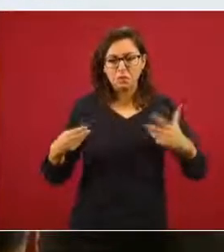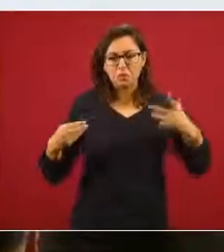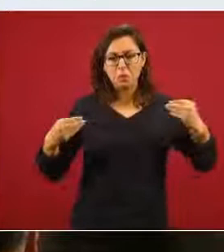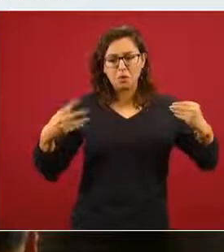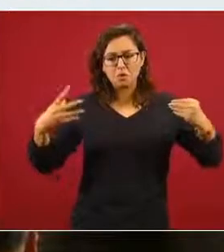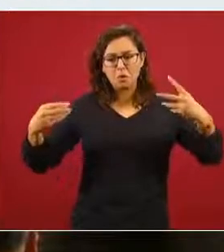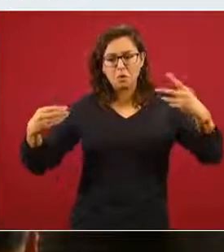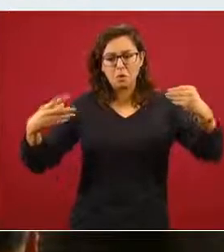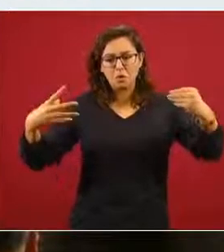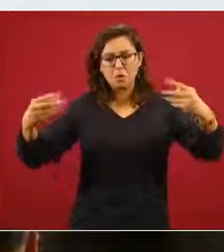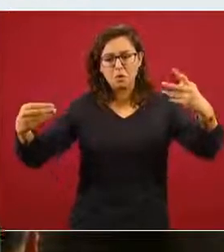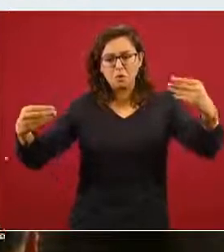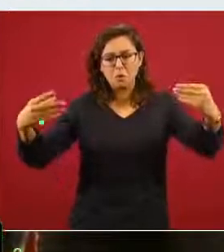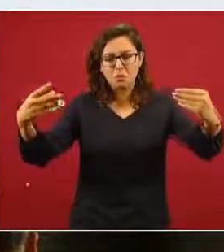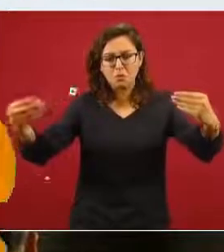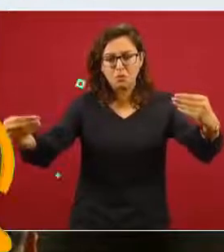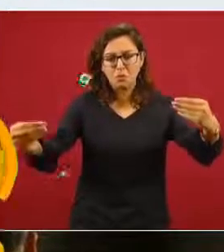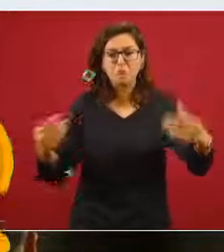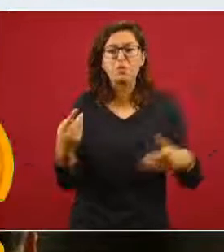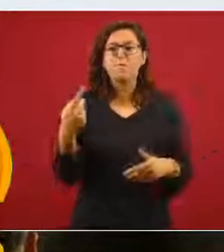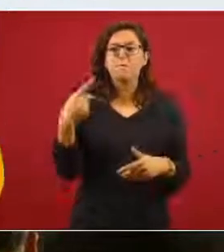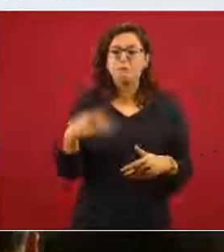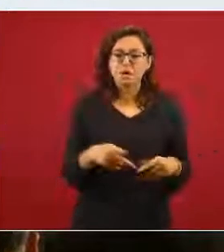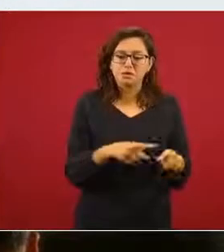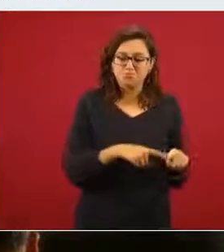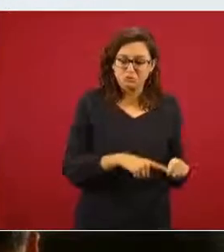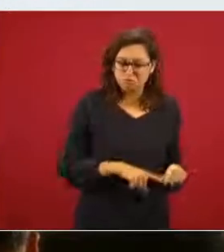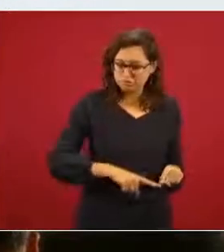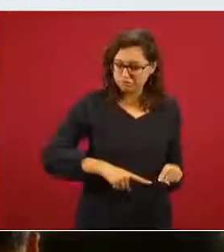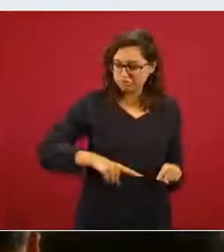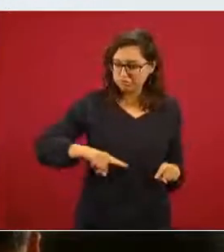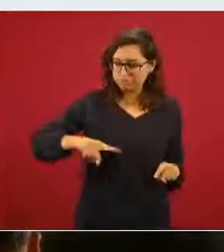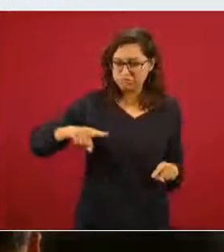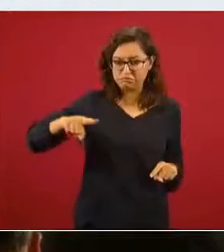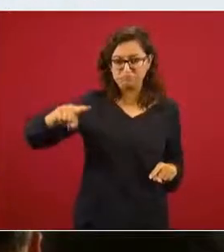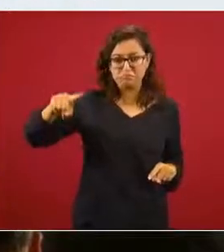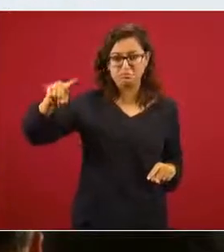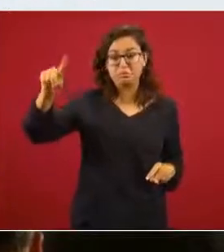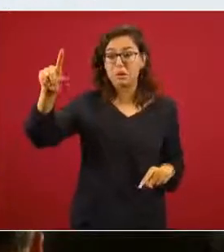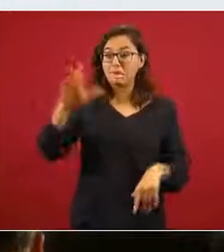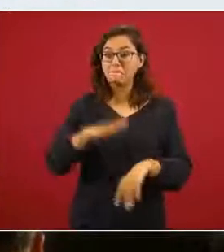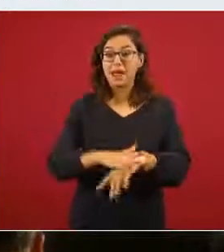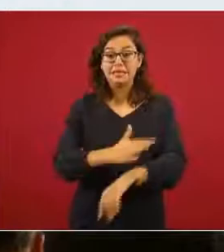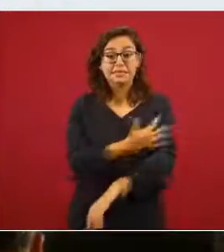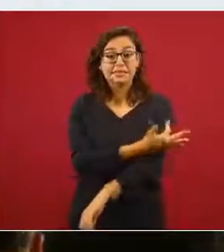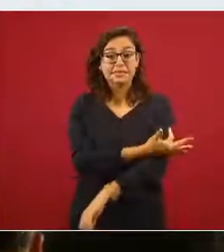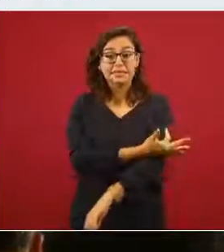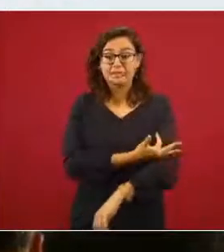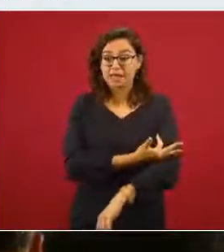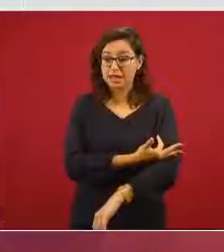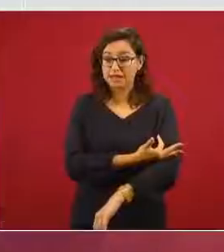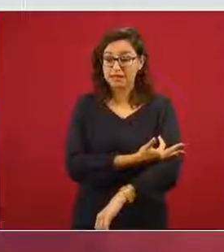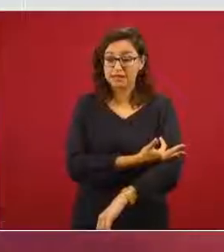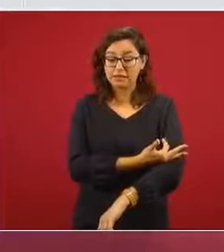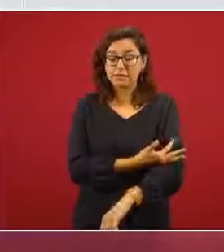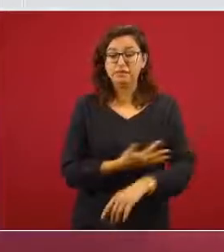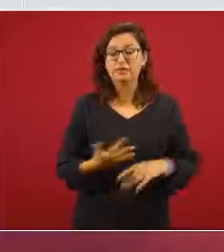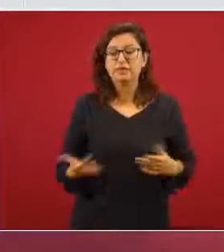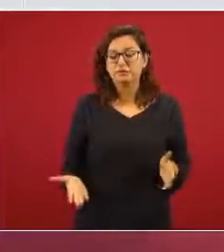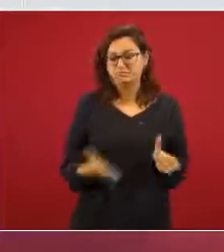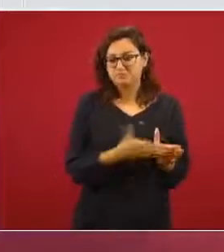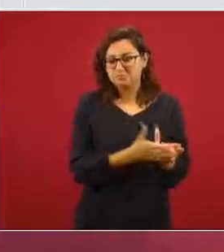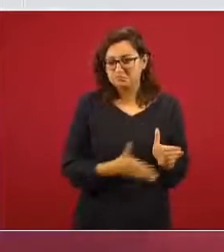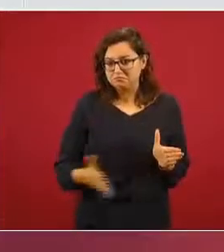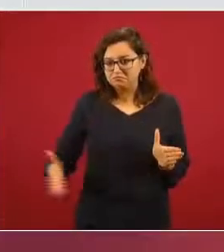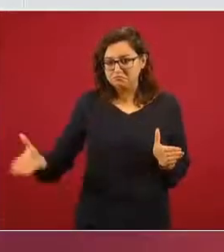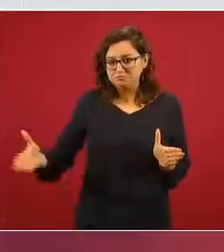un crecimiento que después llegó también a un punto máximo, el más tardío del país. Tenemos durante la Jornada Nacional de